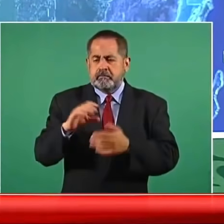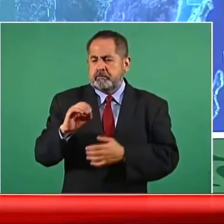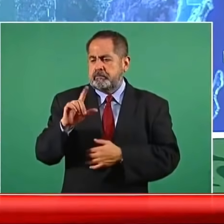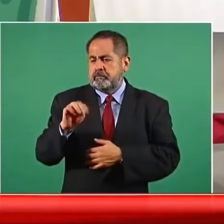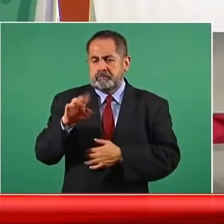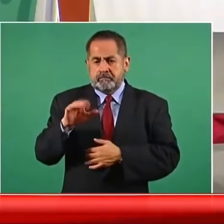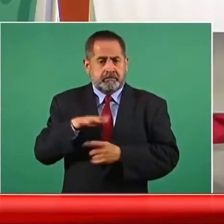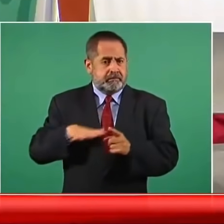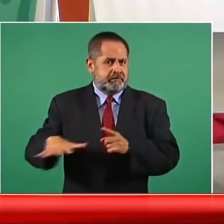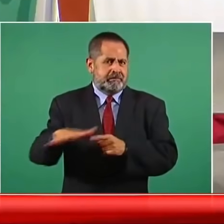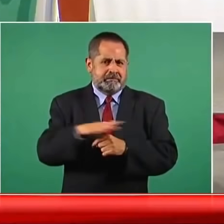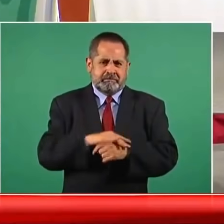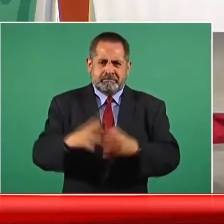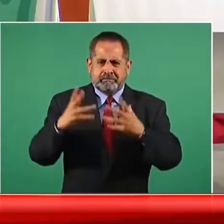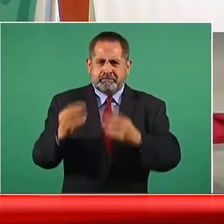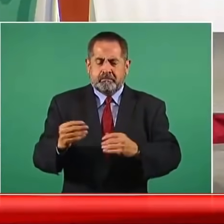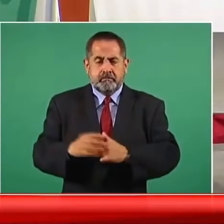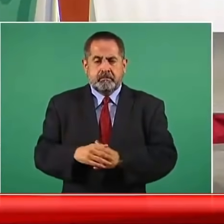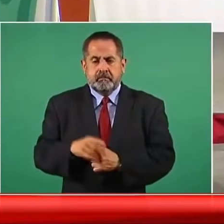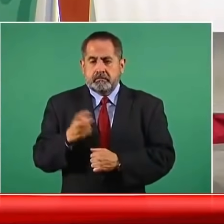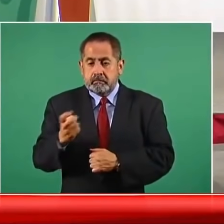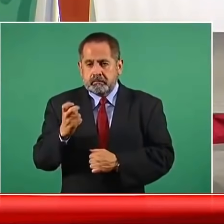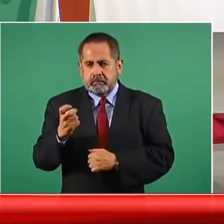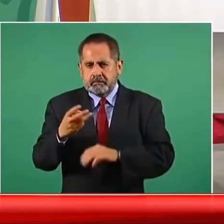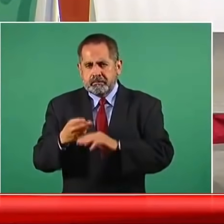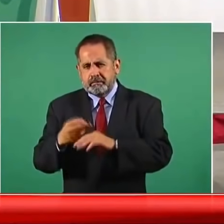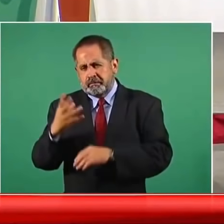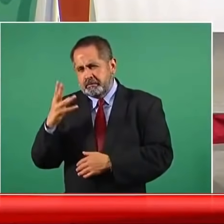región. Esto es muy bello.